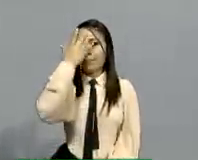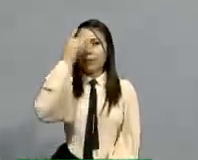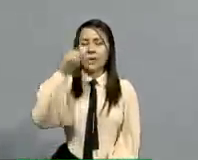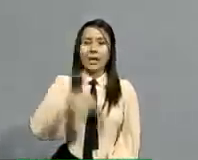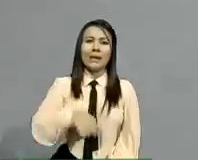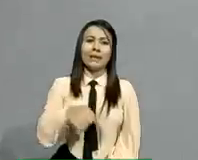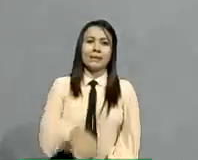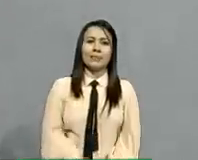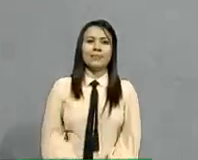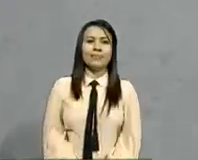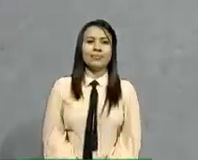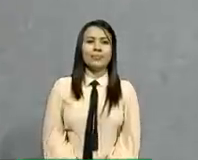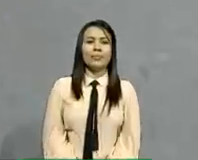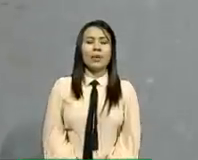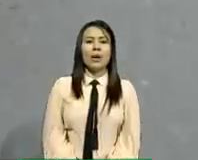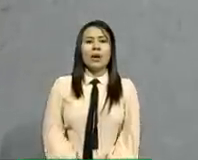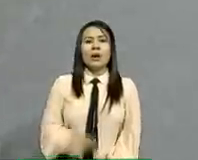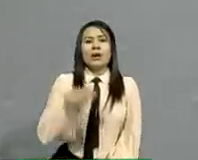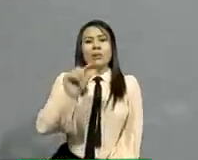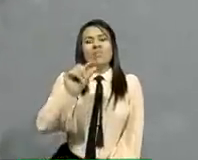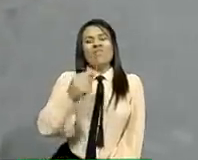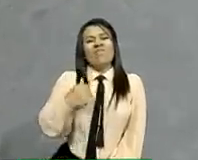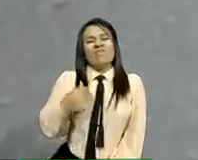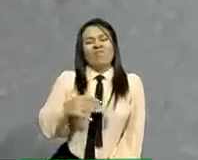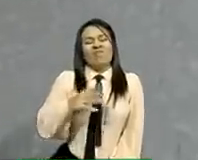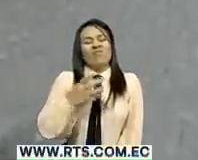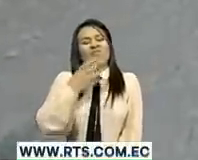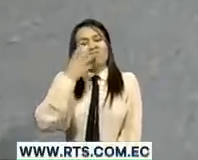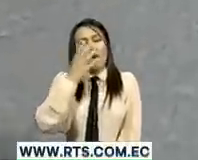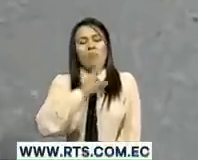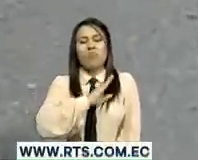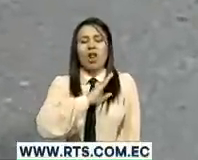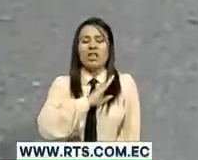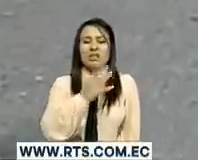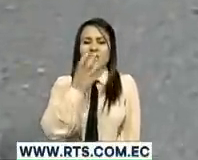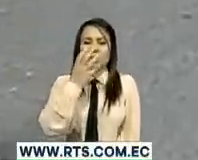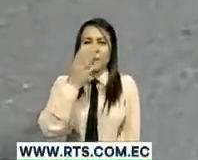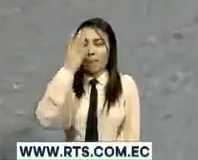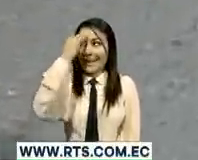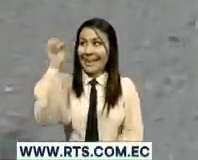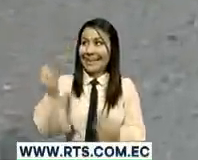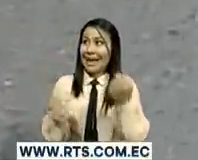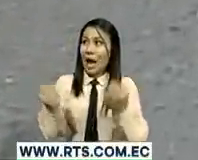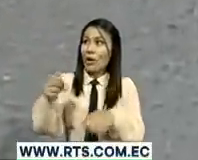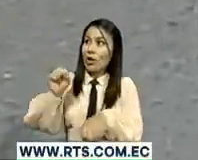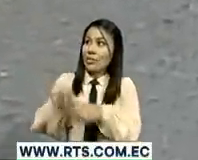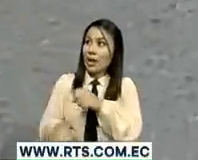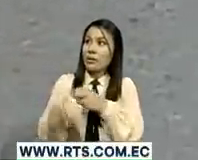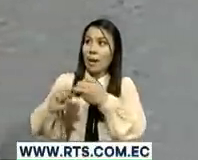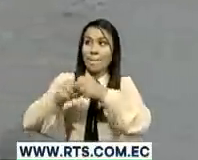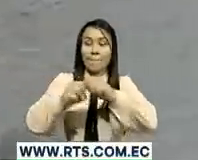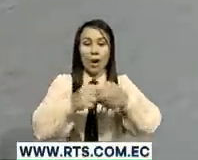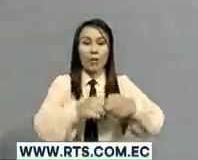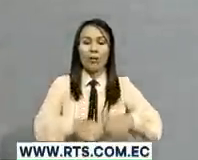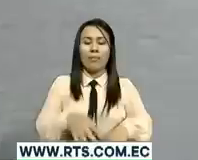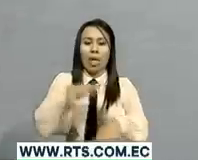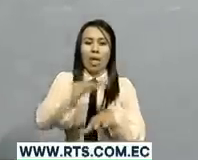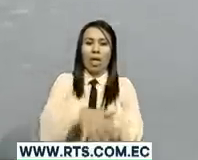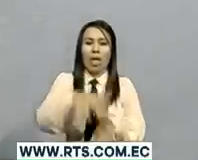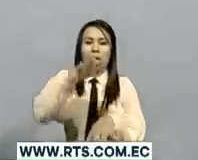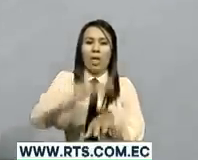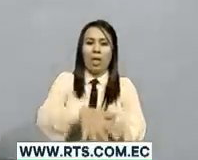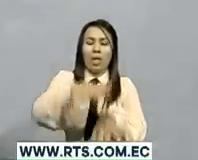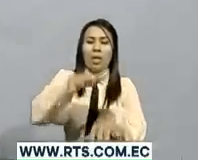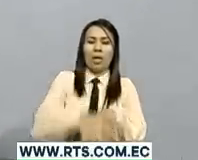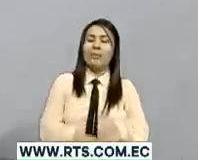evidentemente les está generando malestar para sus vehículos. El problema, sobre todo la amortiguación, en fin,